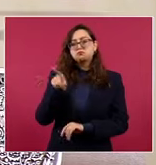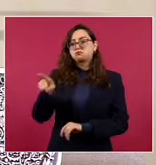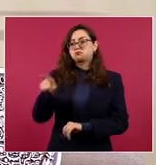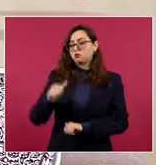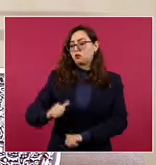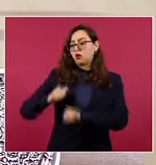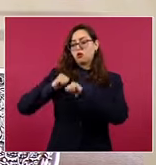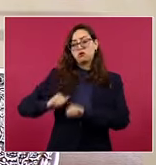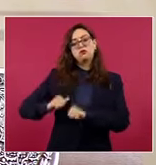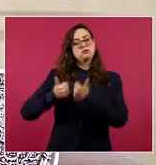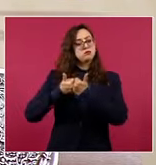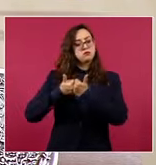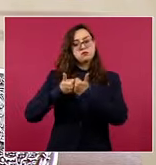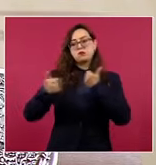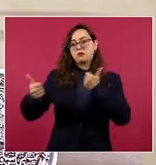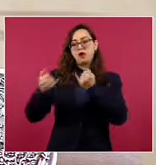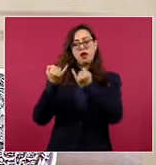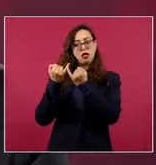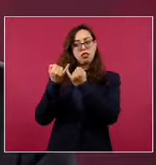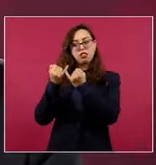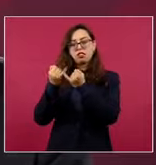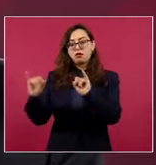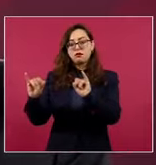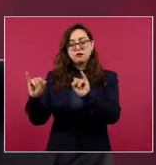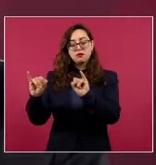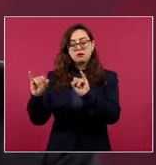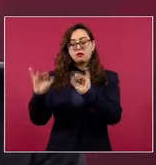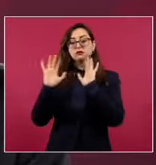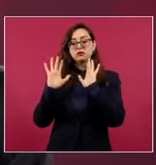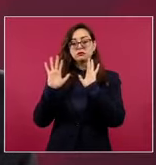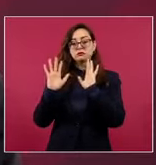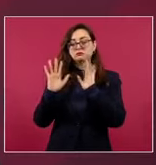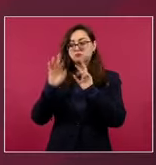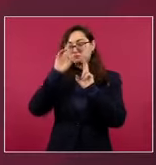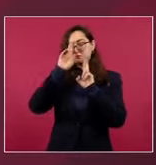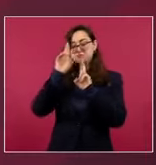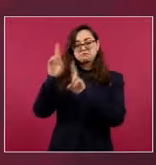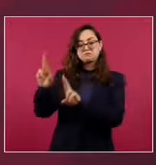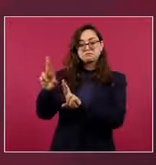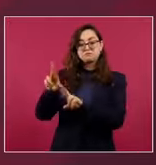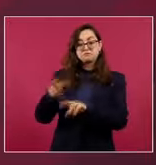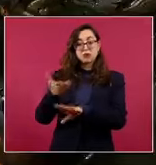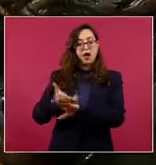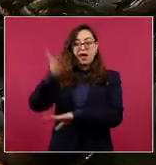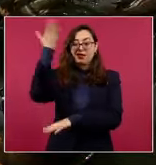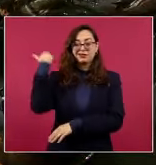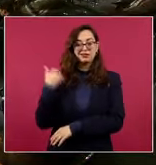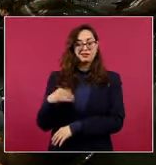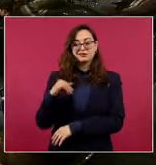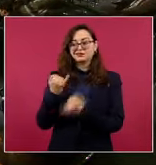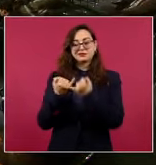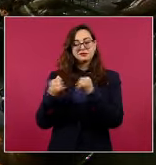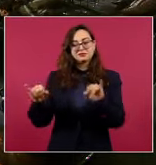independiente, como nunca había existido.